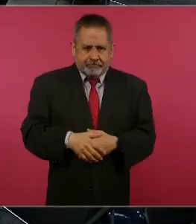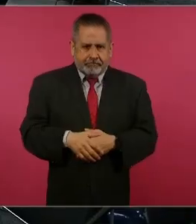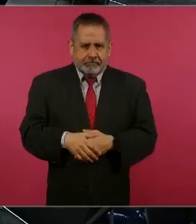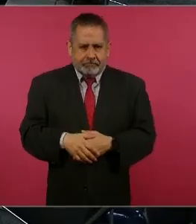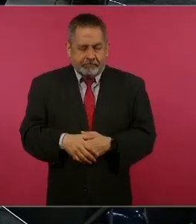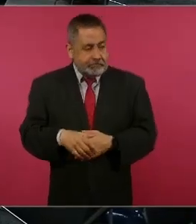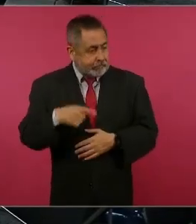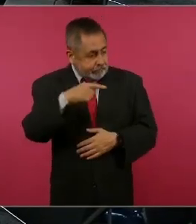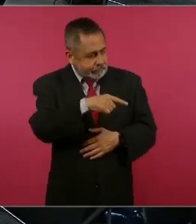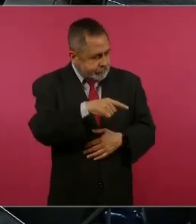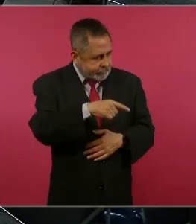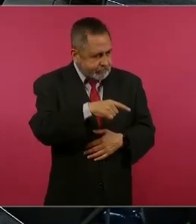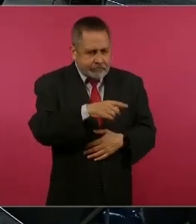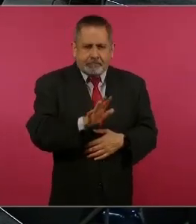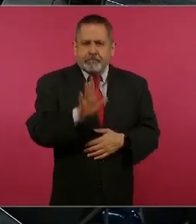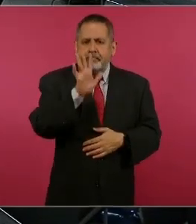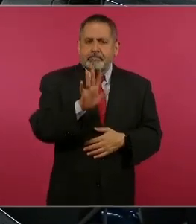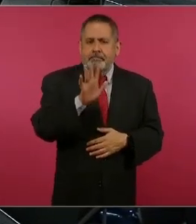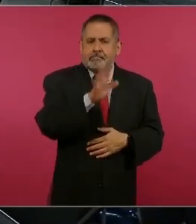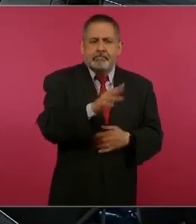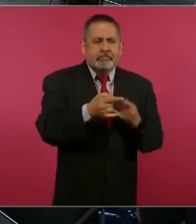series de Netflix,